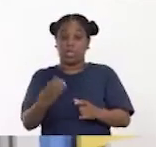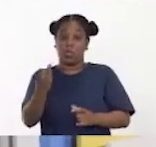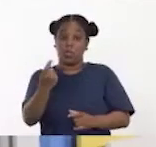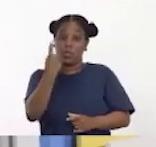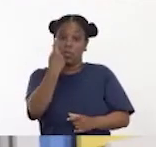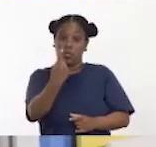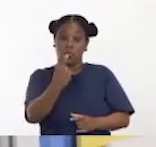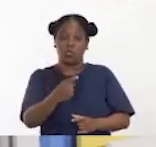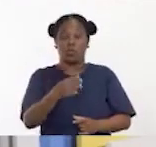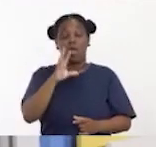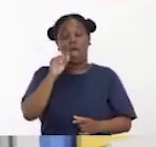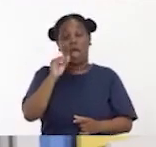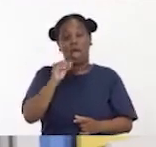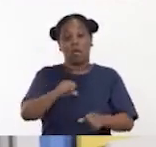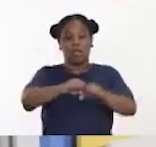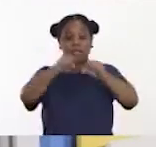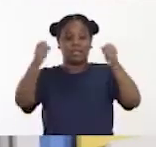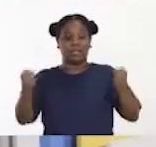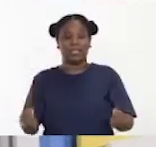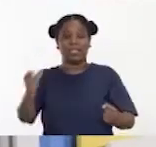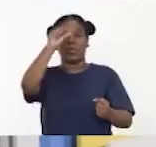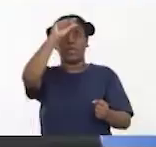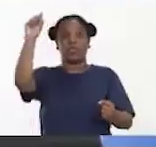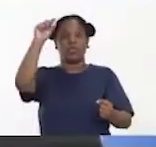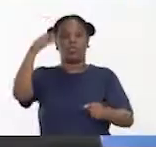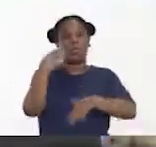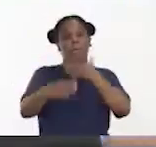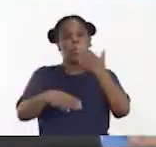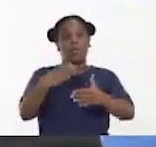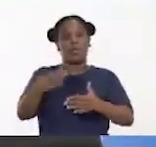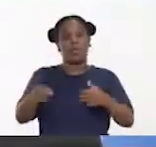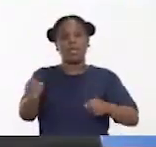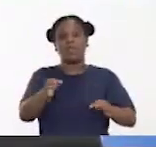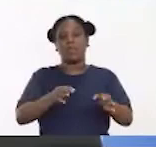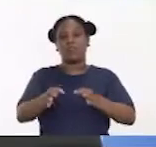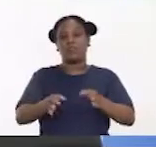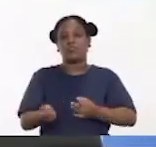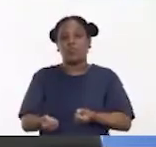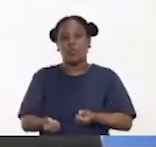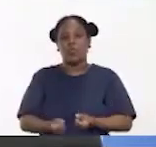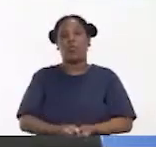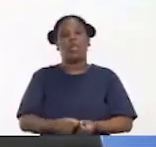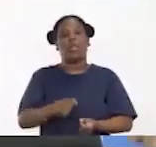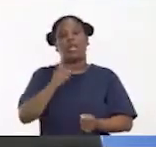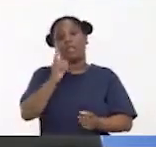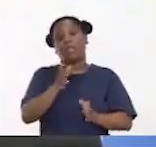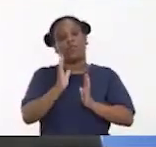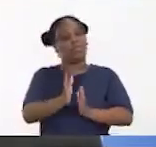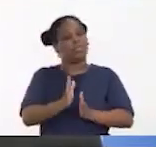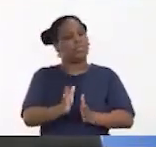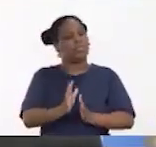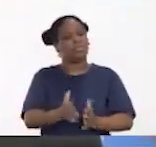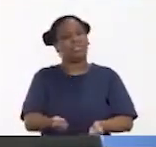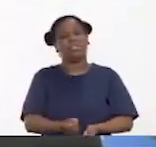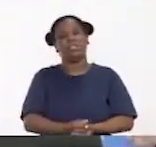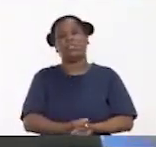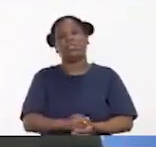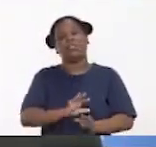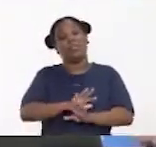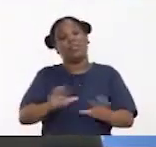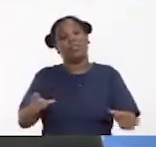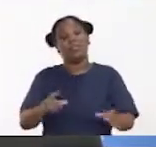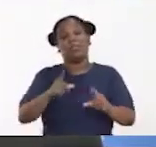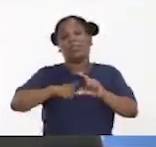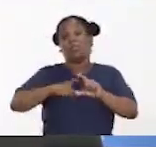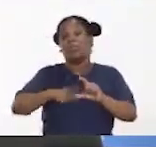ecuaciones, inecuaciones, sistemas de ecuaciones, problemas y funciones. Evidentemente es una sistematización porque ya estos